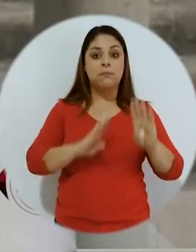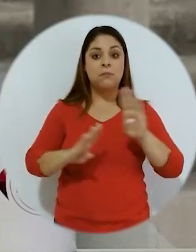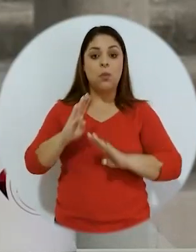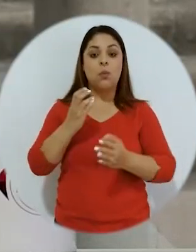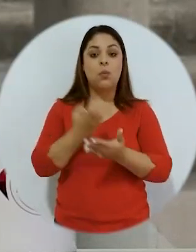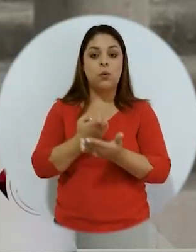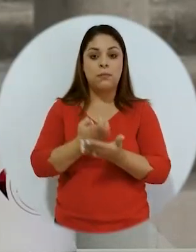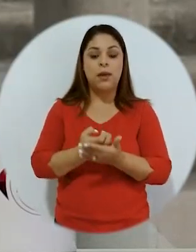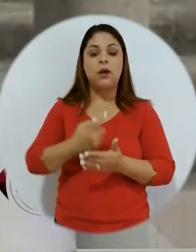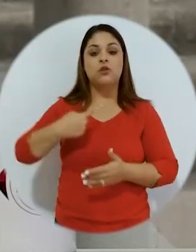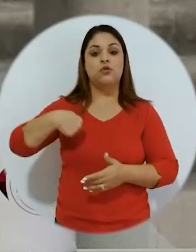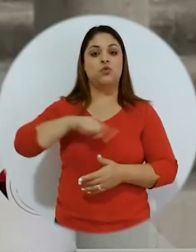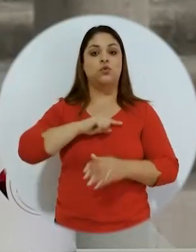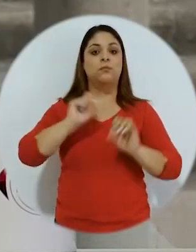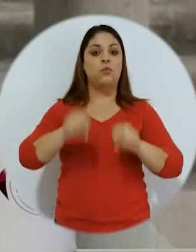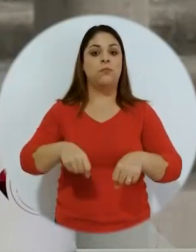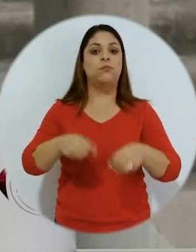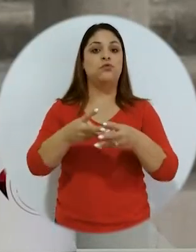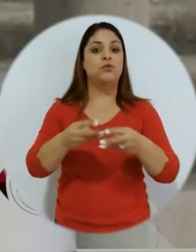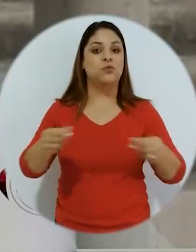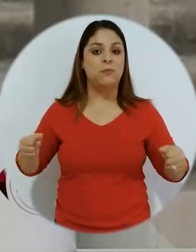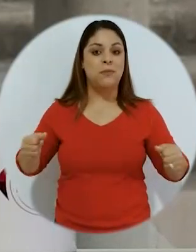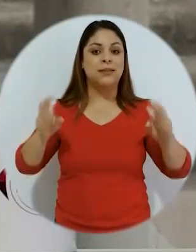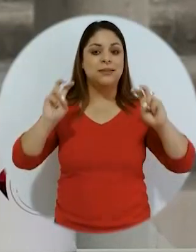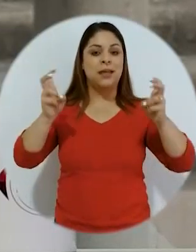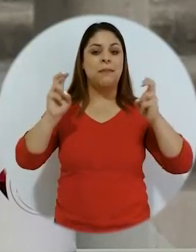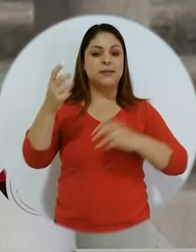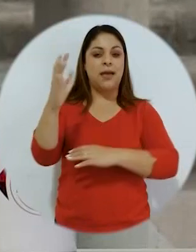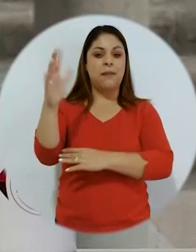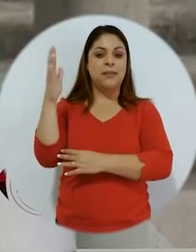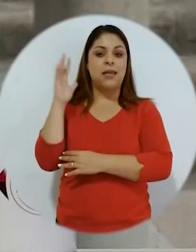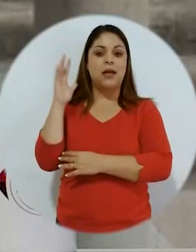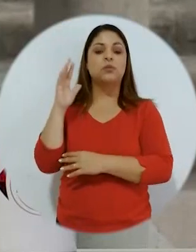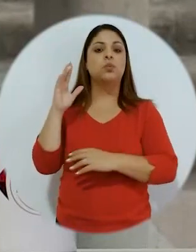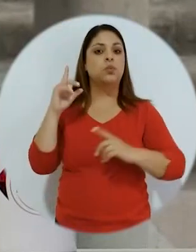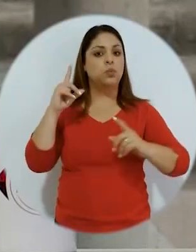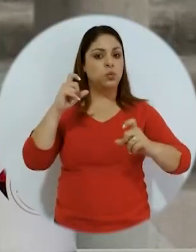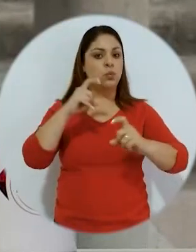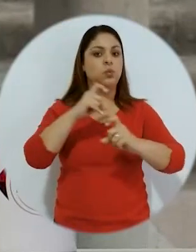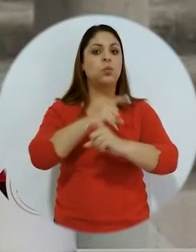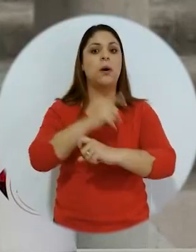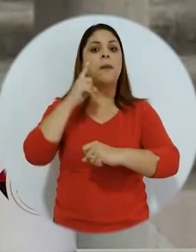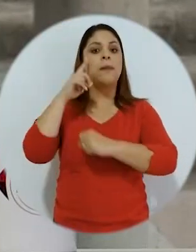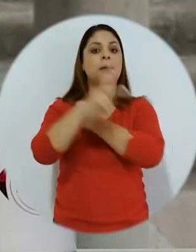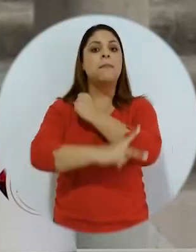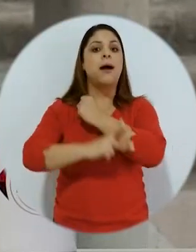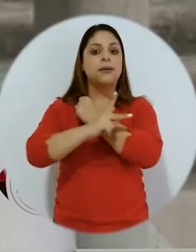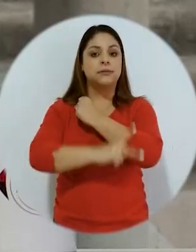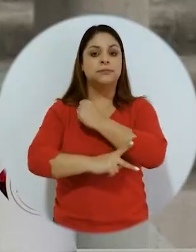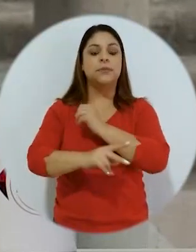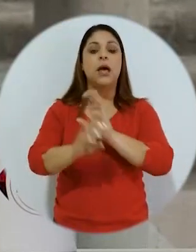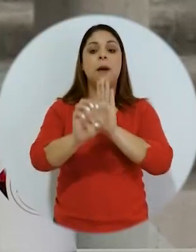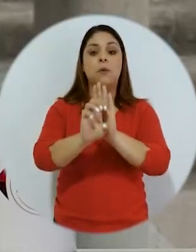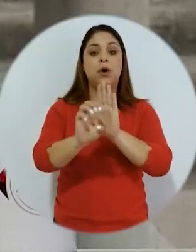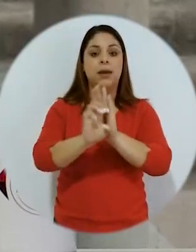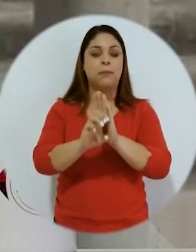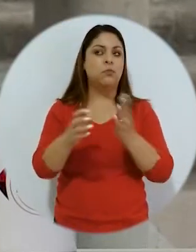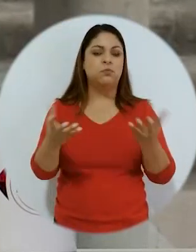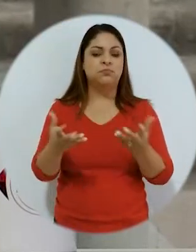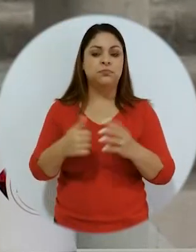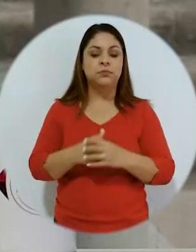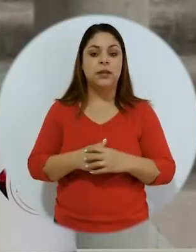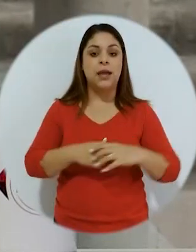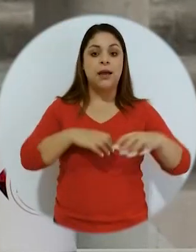de la bioeconomía, nosotros podemos resolver problemas ambientales muy complejos, digamos, para el país. Por ejemplo,